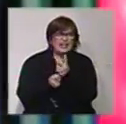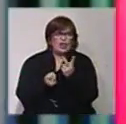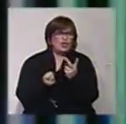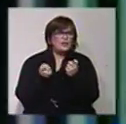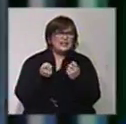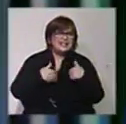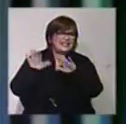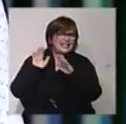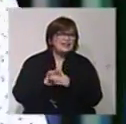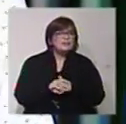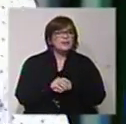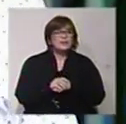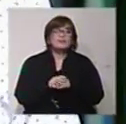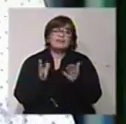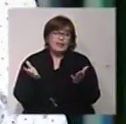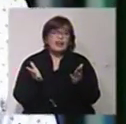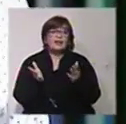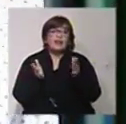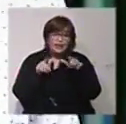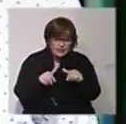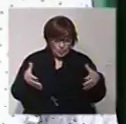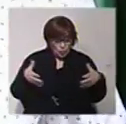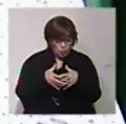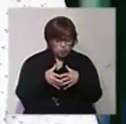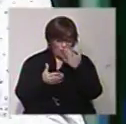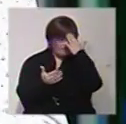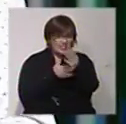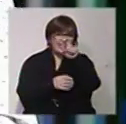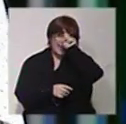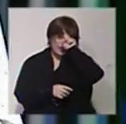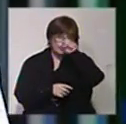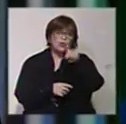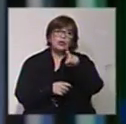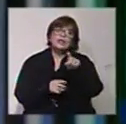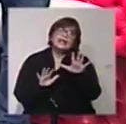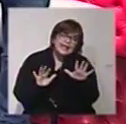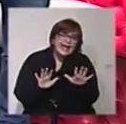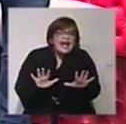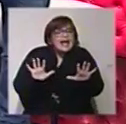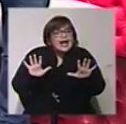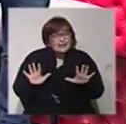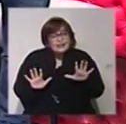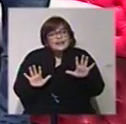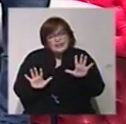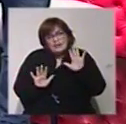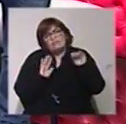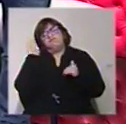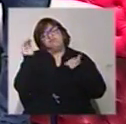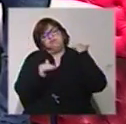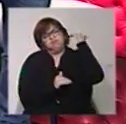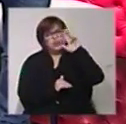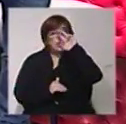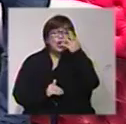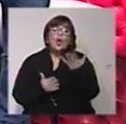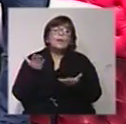¿Para qué llevaste a Cavani a Suárez? Así que se va a hacer el equipo Uruguay para enfrentar a una selección de Egipto que en los papeles en la previa, Uruguay es muy superior en cuanto a la